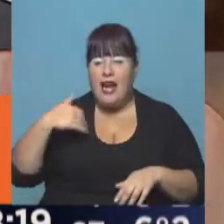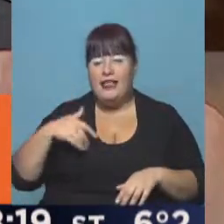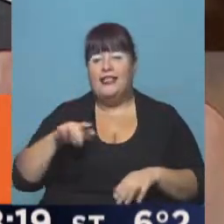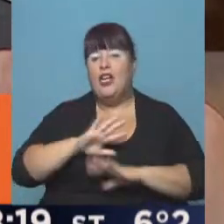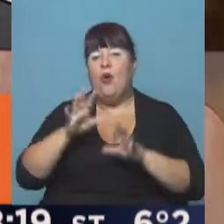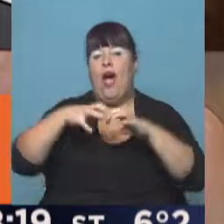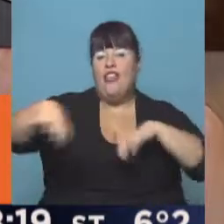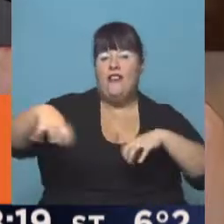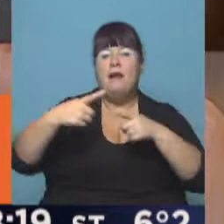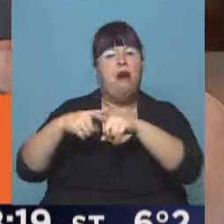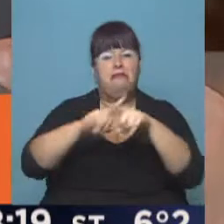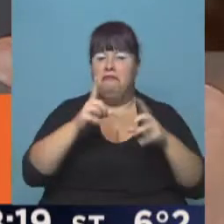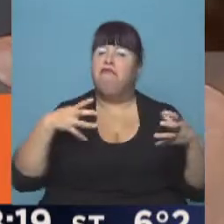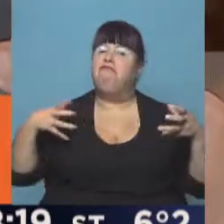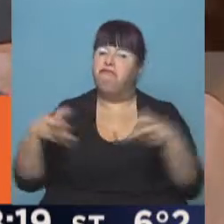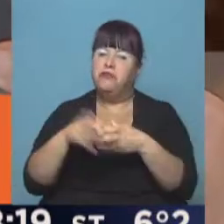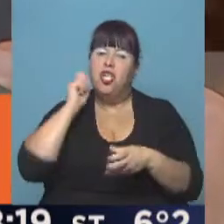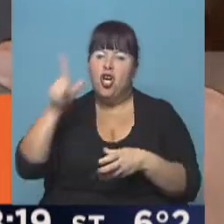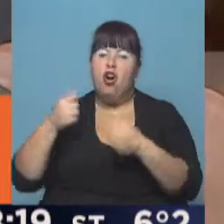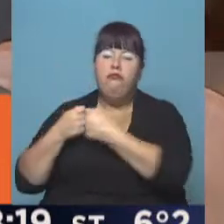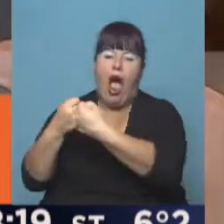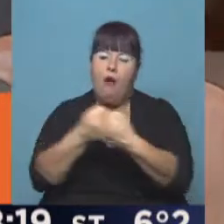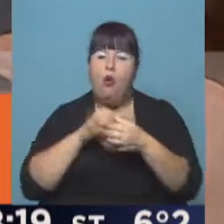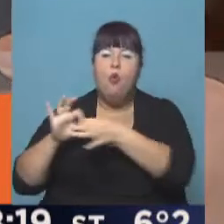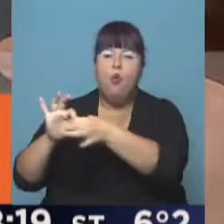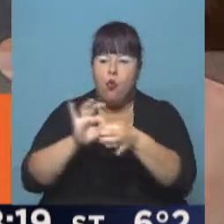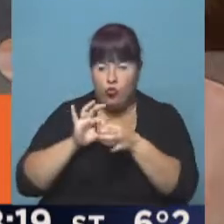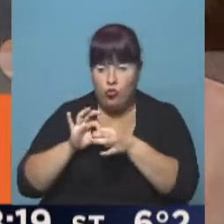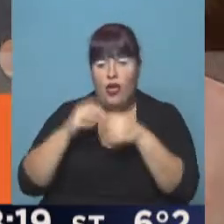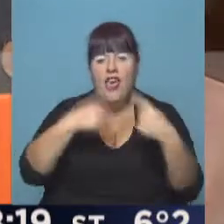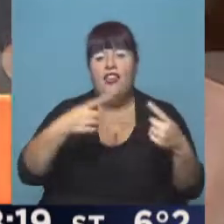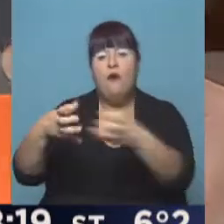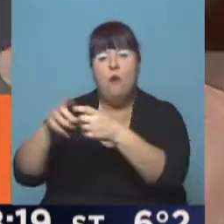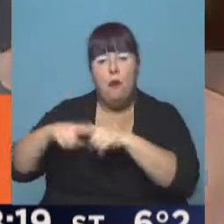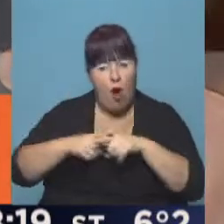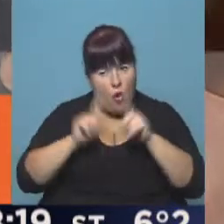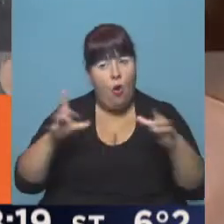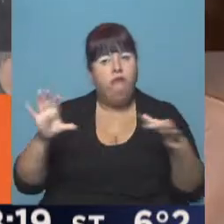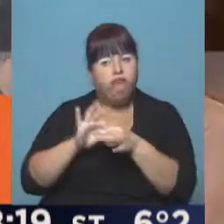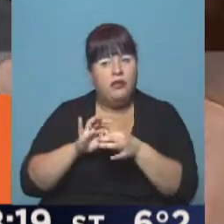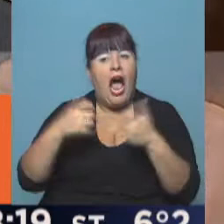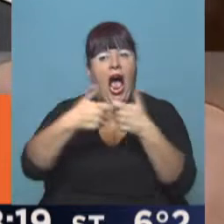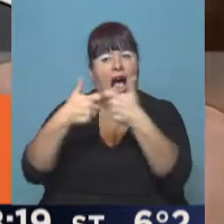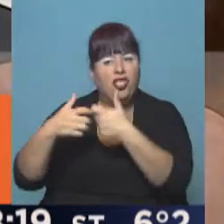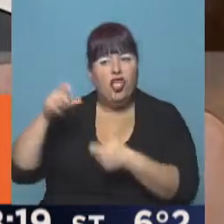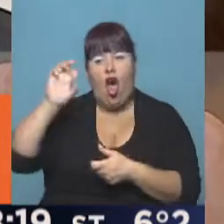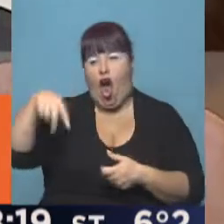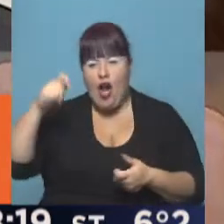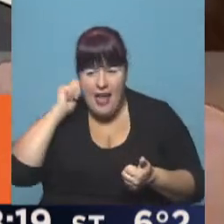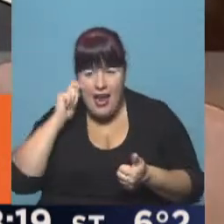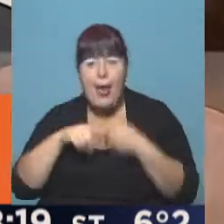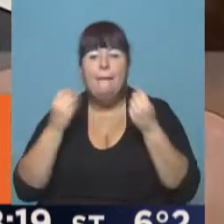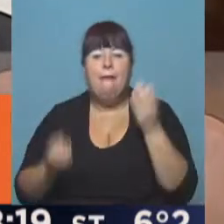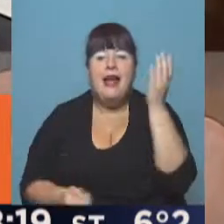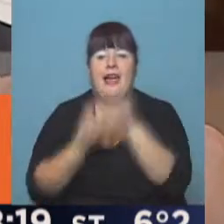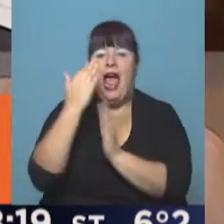hay grietas entre fuerzas políticas. Hemos logrado hacer una coalición de distintas fuerzas políticas con muchas asociaciones civiles para poder